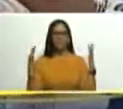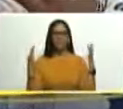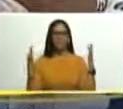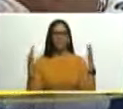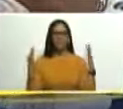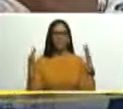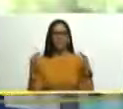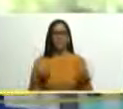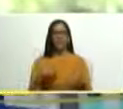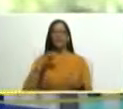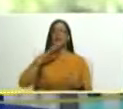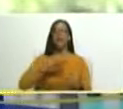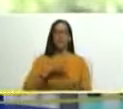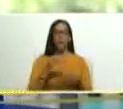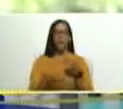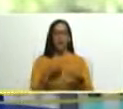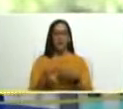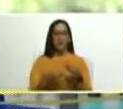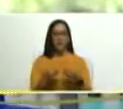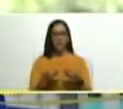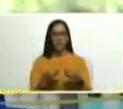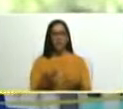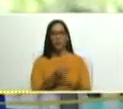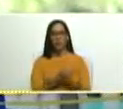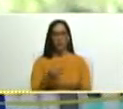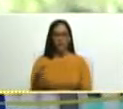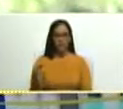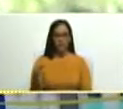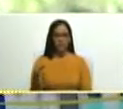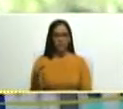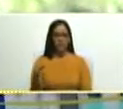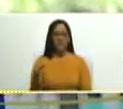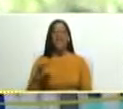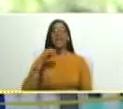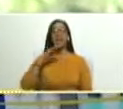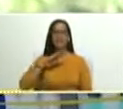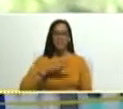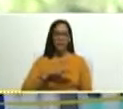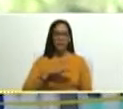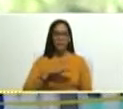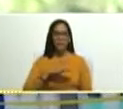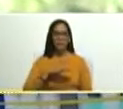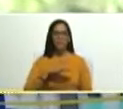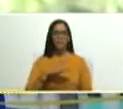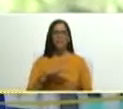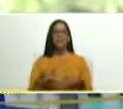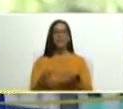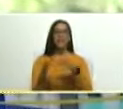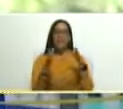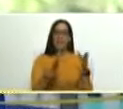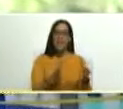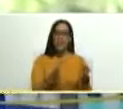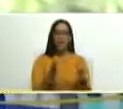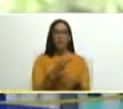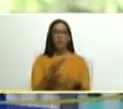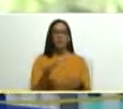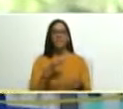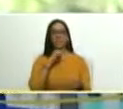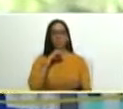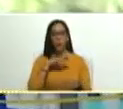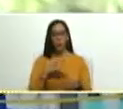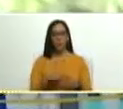Y estamos haciendo lo correcto. Estamos del lado correcto de la